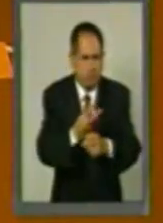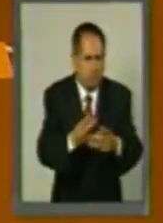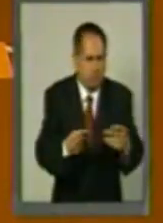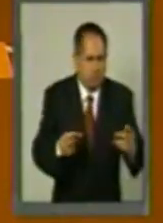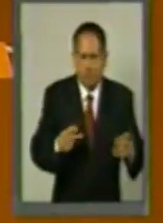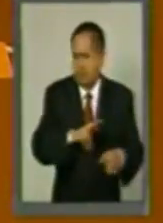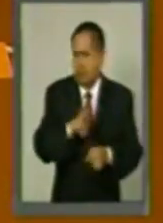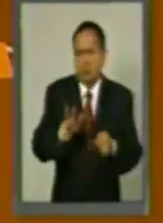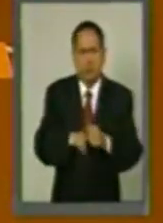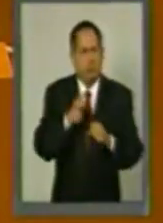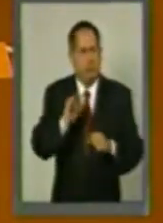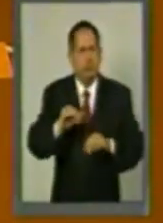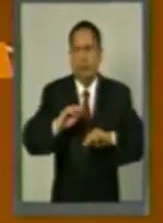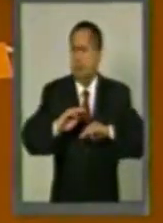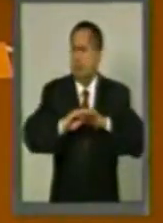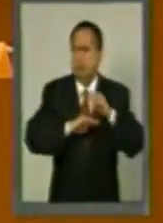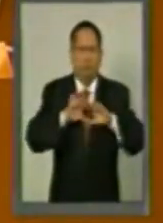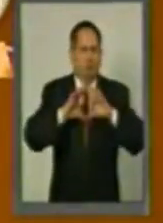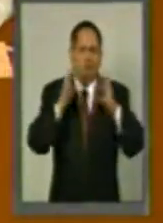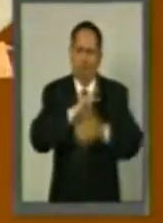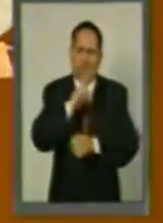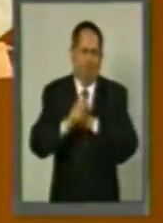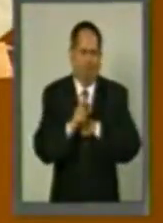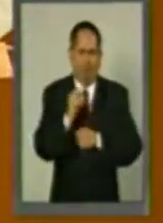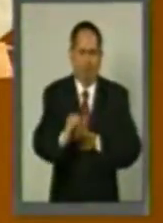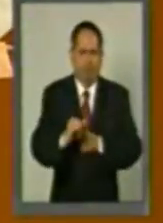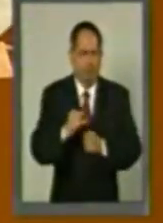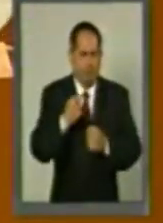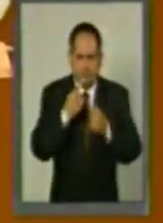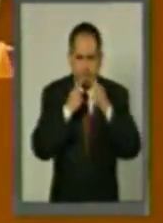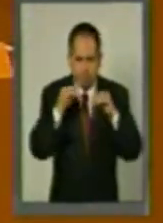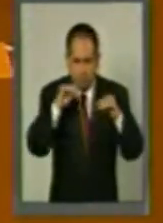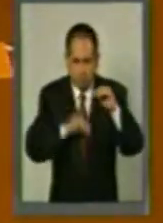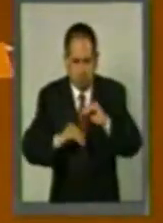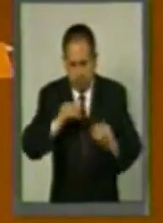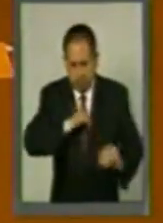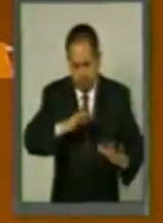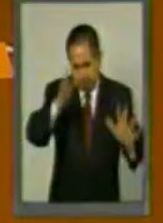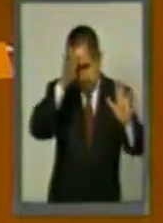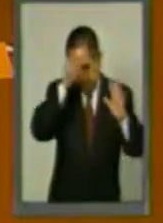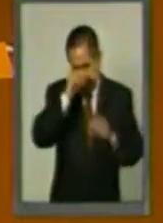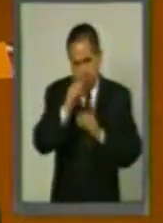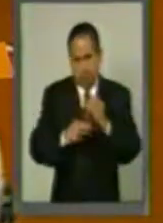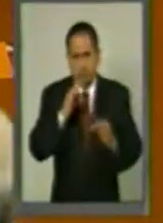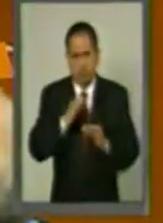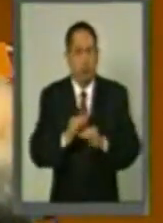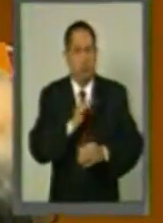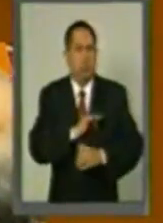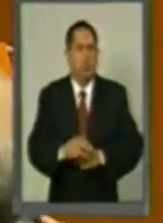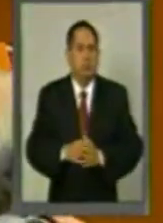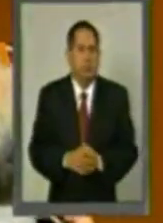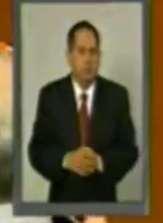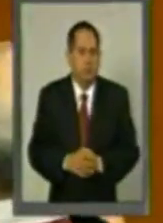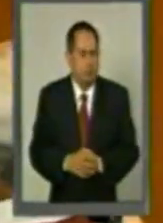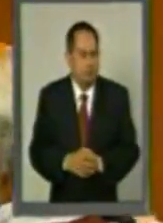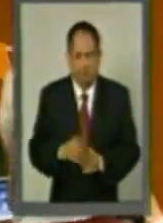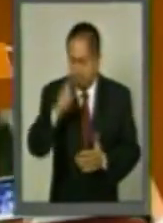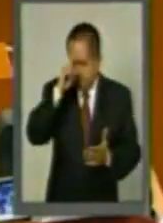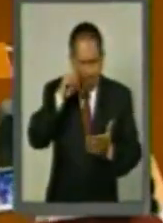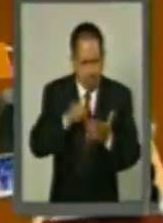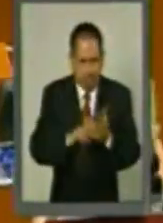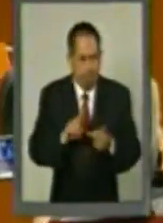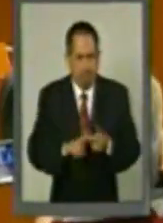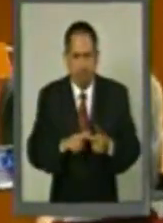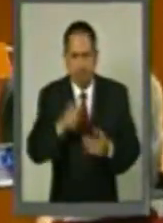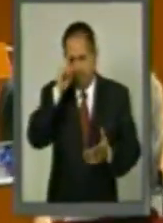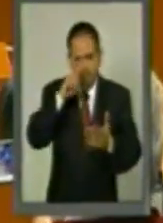toda sociedad democrática y se construyen acuerdos. No creemos, no confiamos